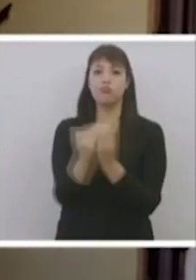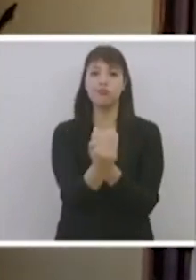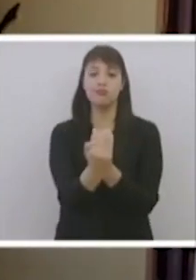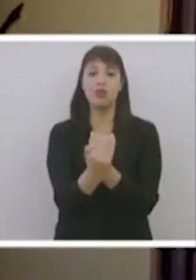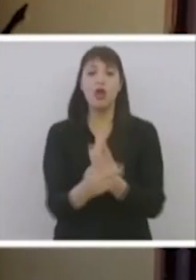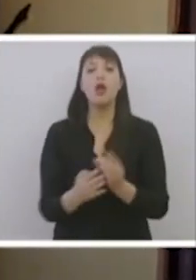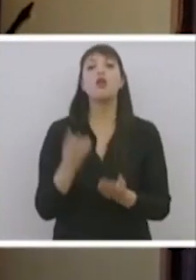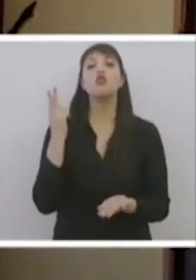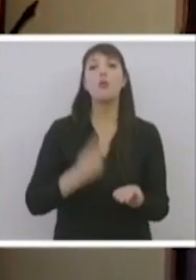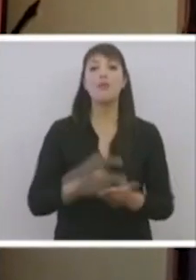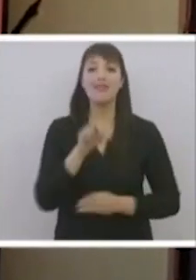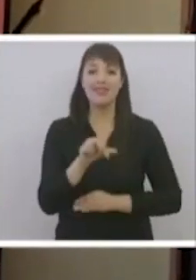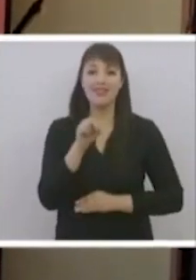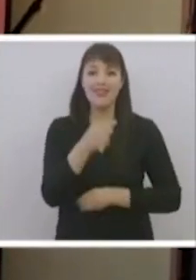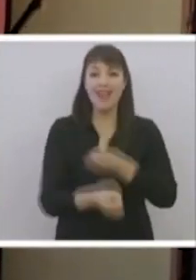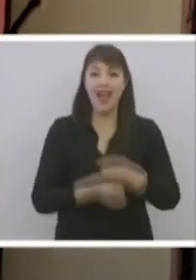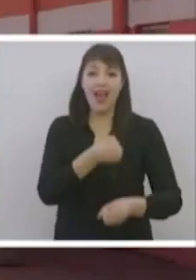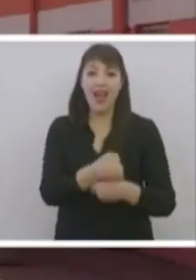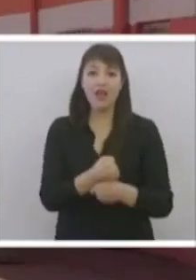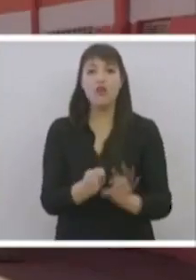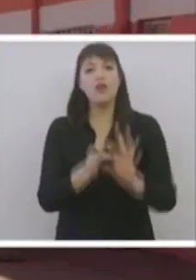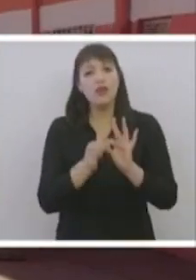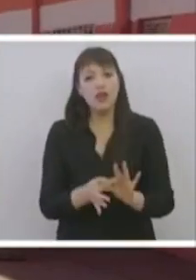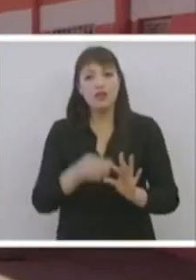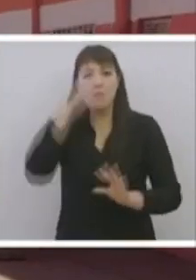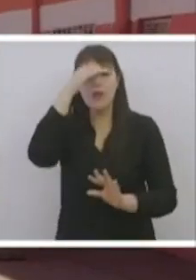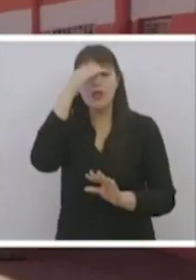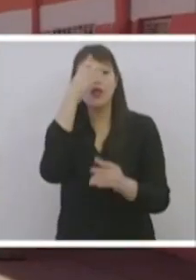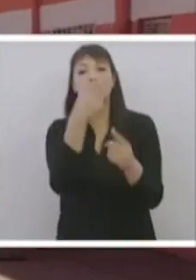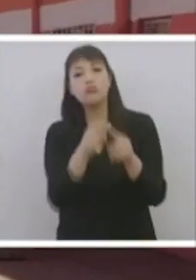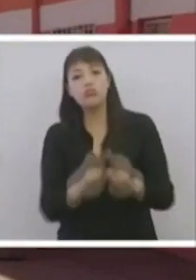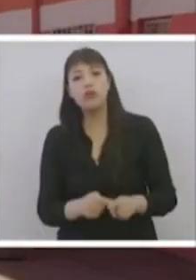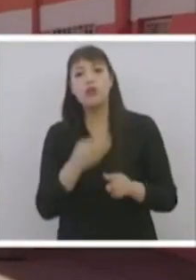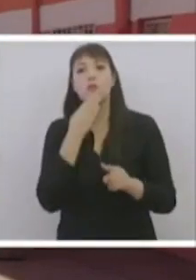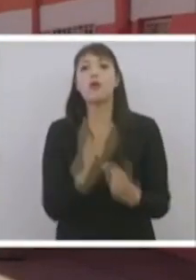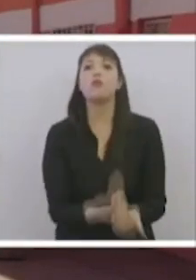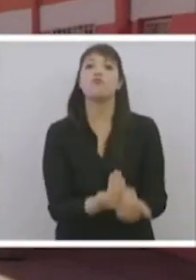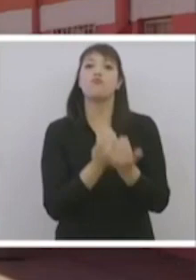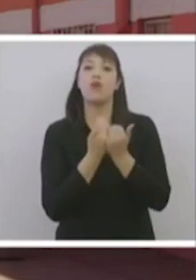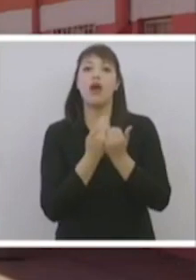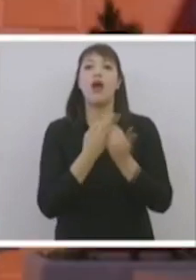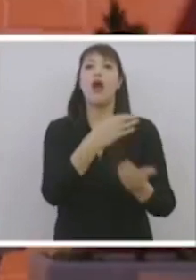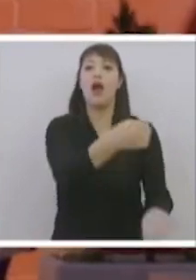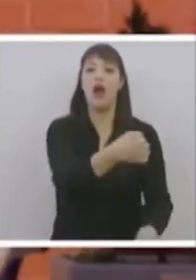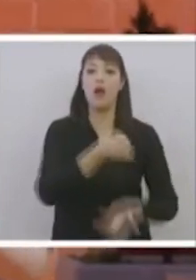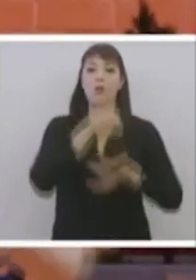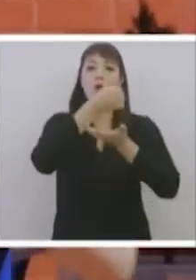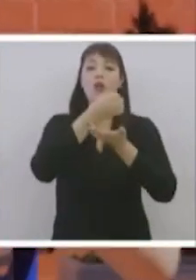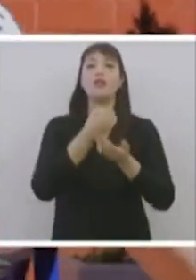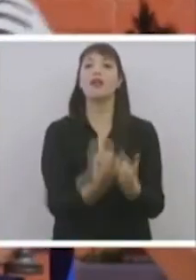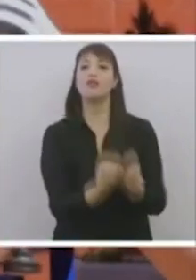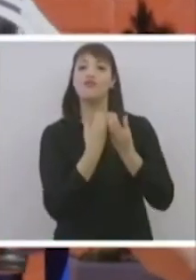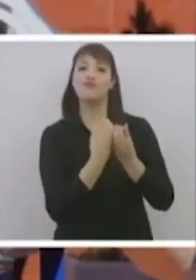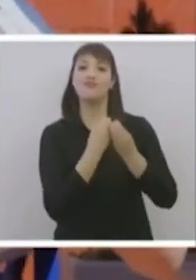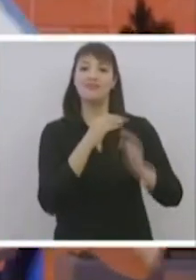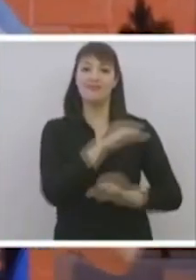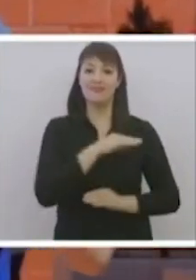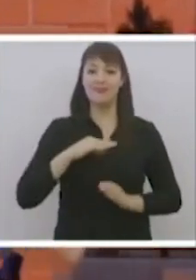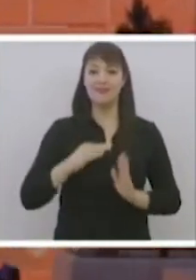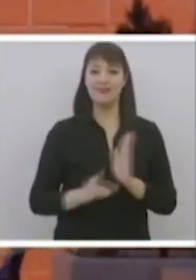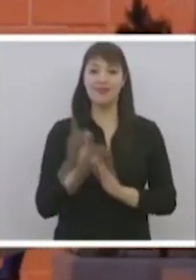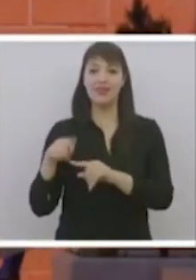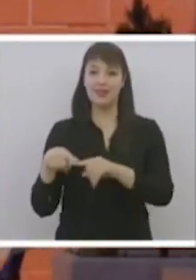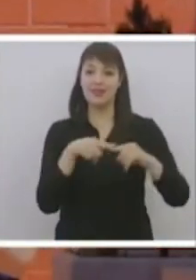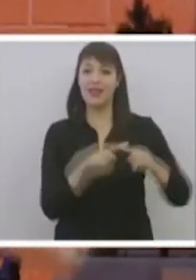pero nosotros cuando asumimos como gobierno este programa estaba solamente en cinco comunas de la región, gracias al